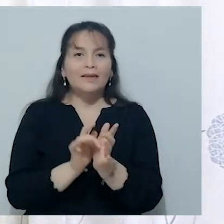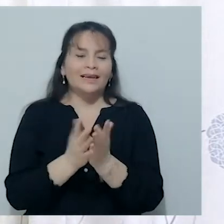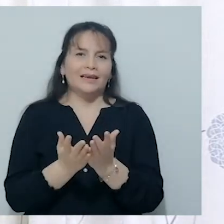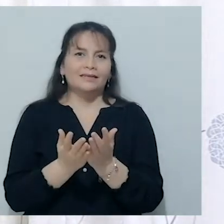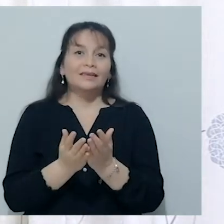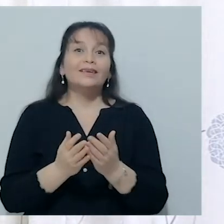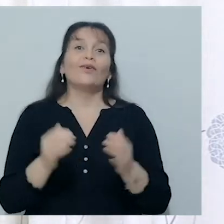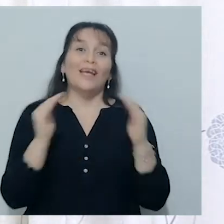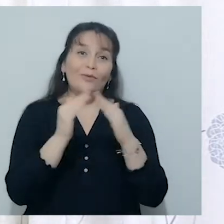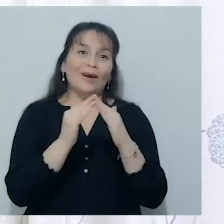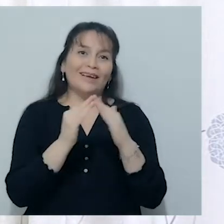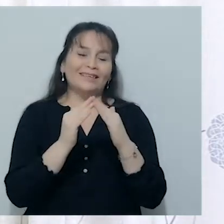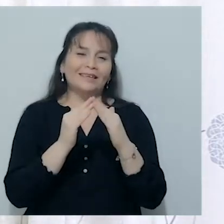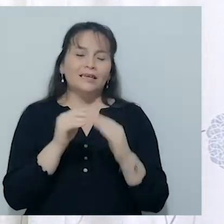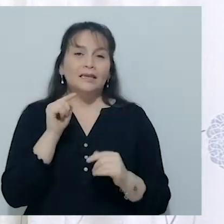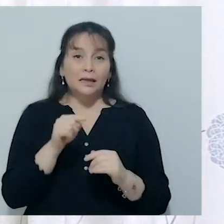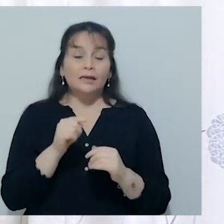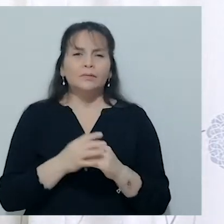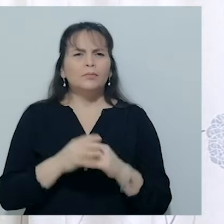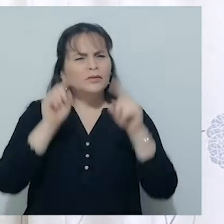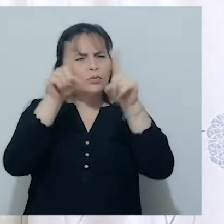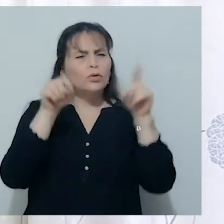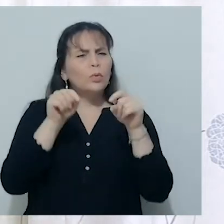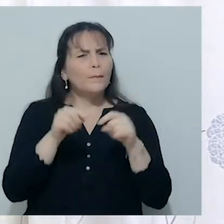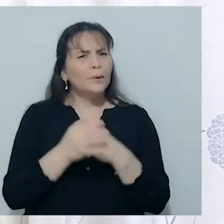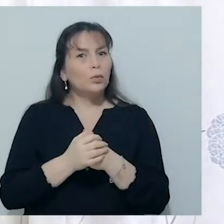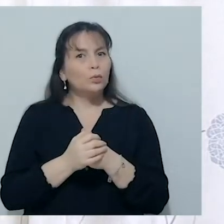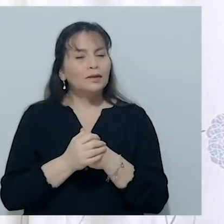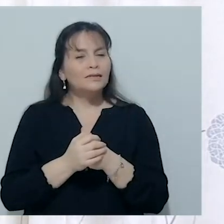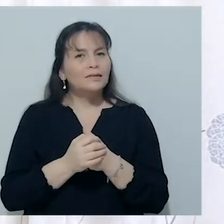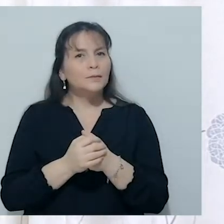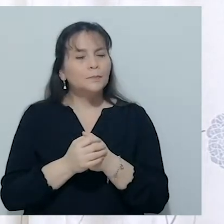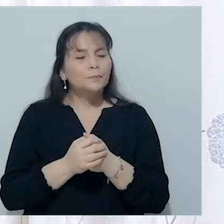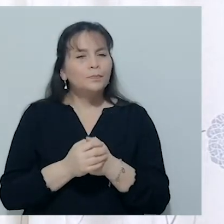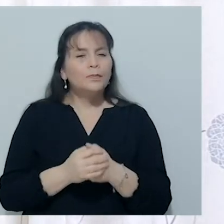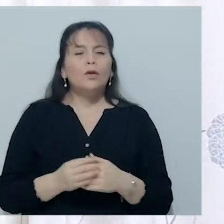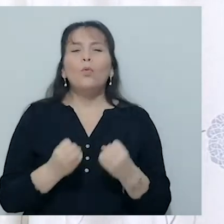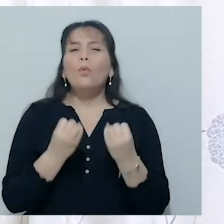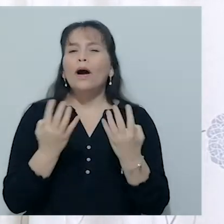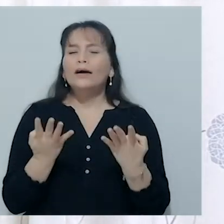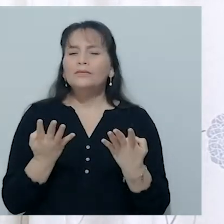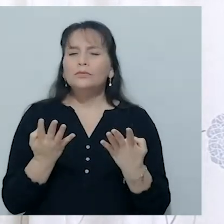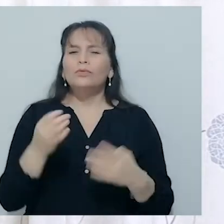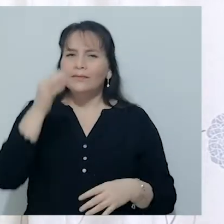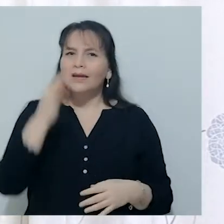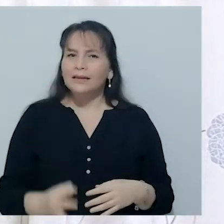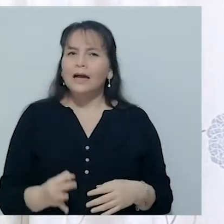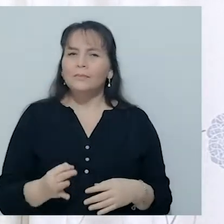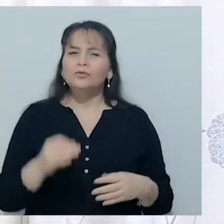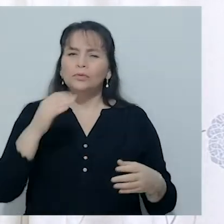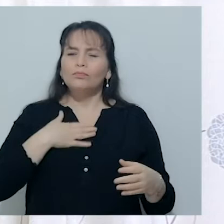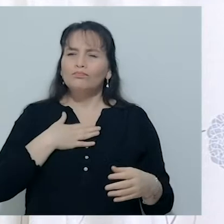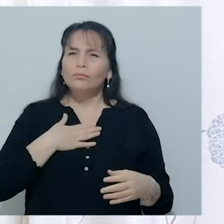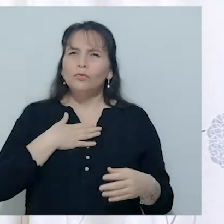el hogar. De allí tenemos que hacernos algunas preguntas importantes. ¿Cuánto realmente